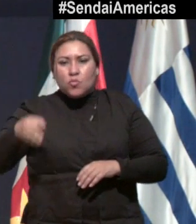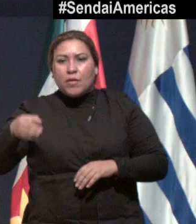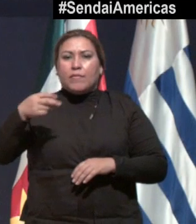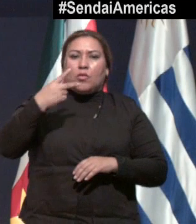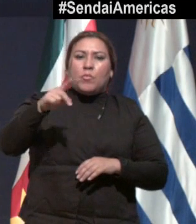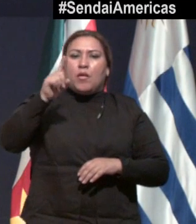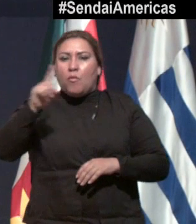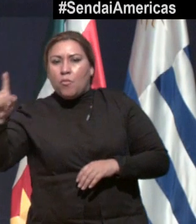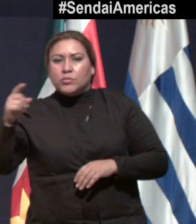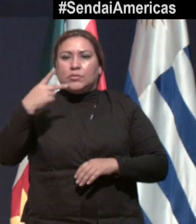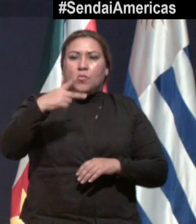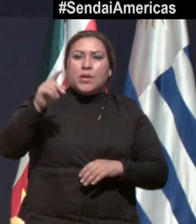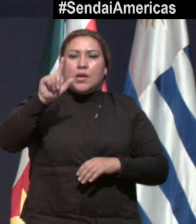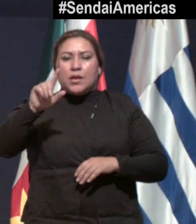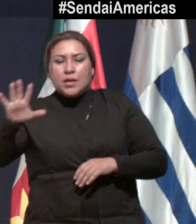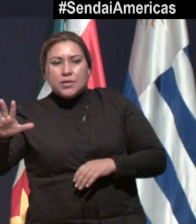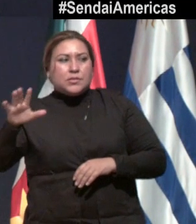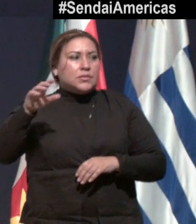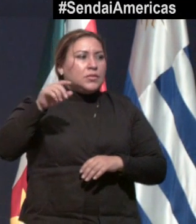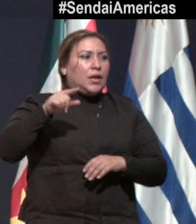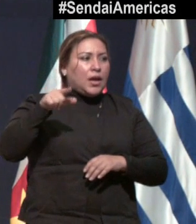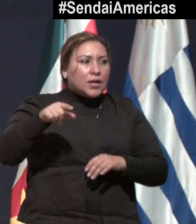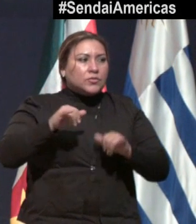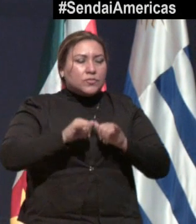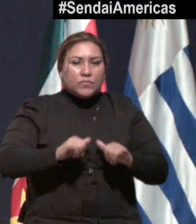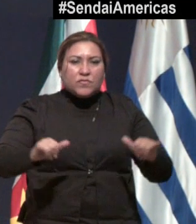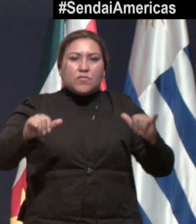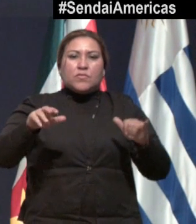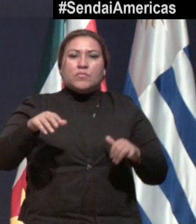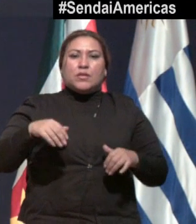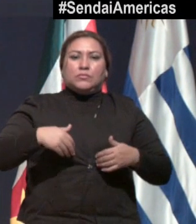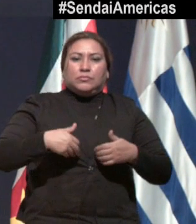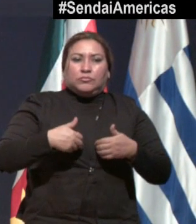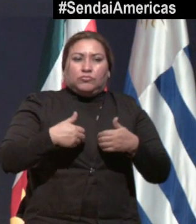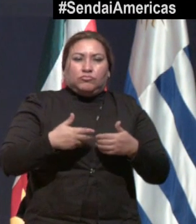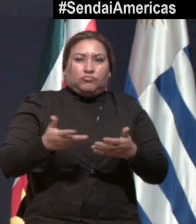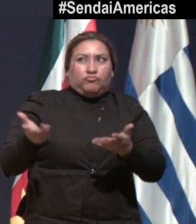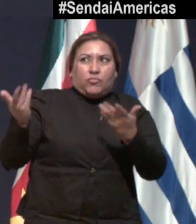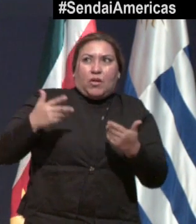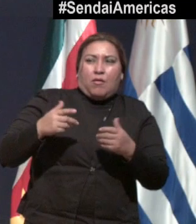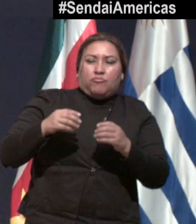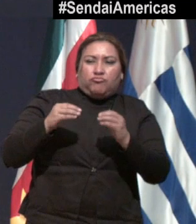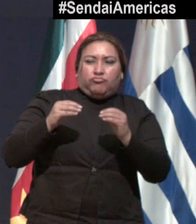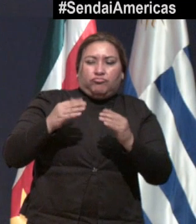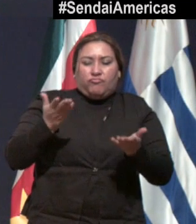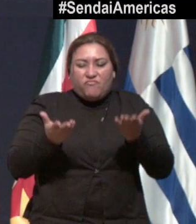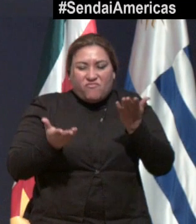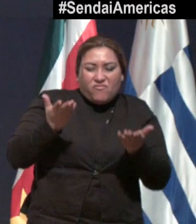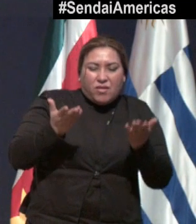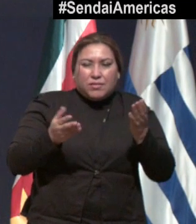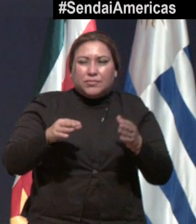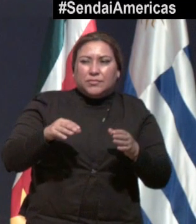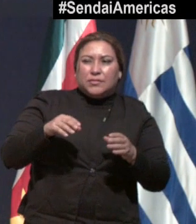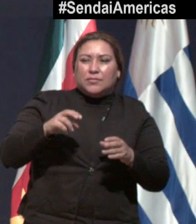los informes en su conjunto nos dan una suerte de balance sobre